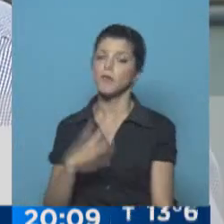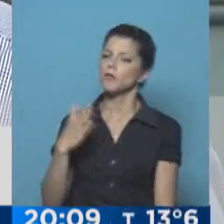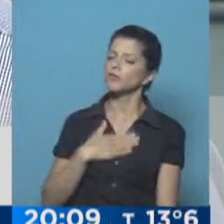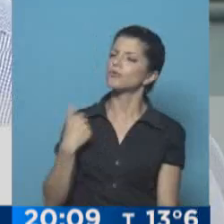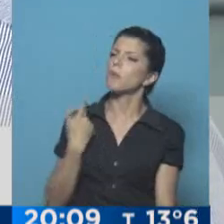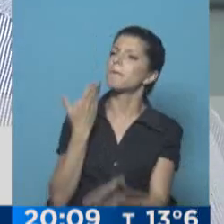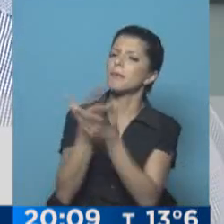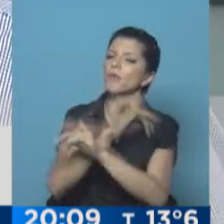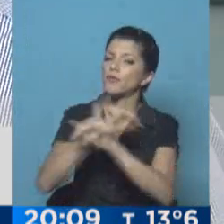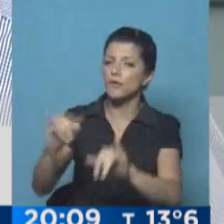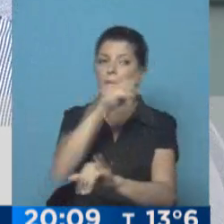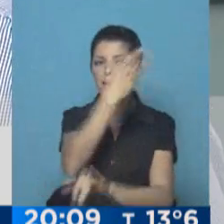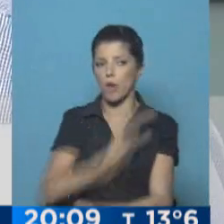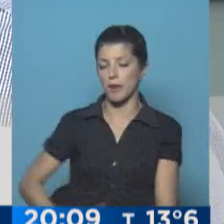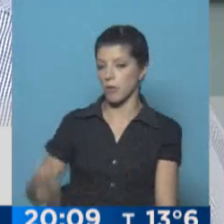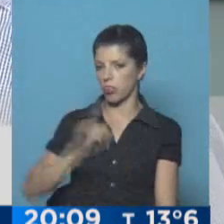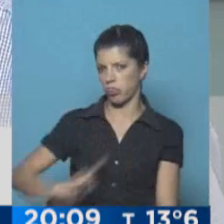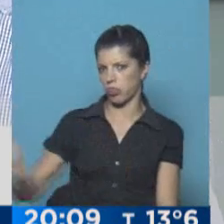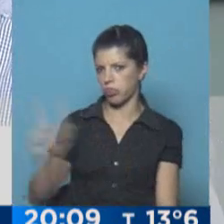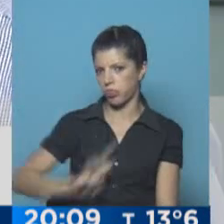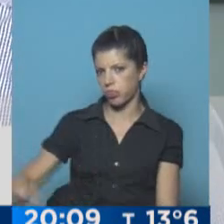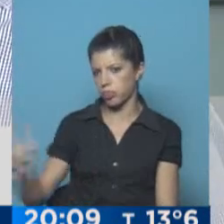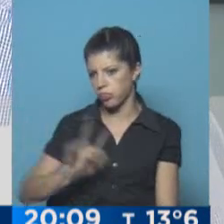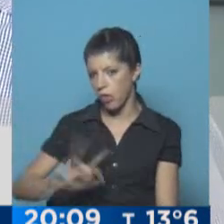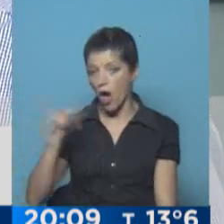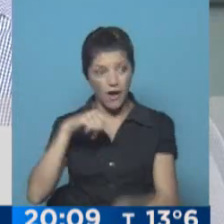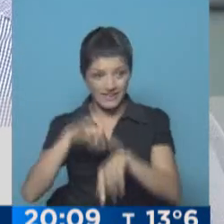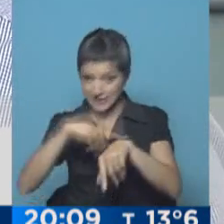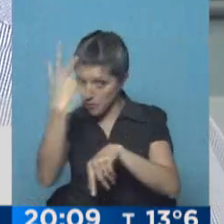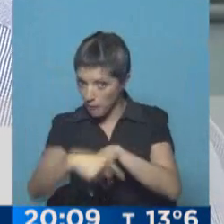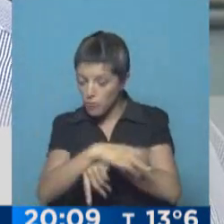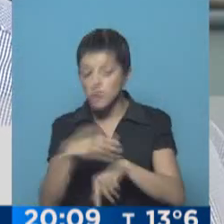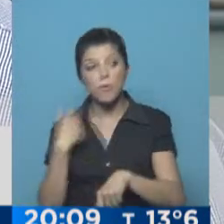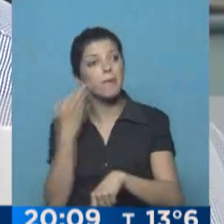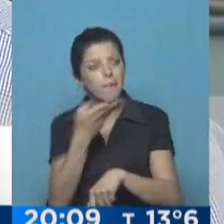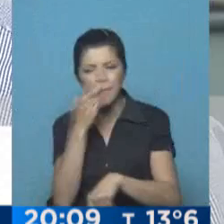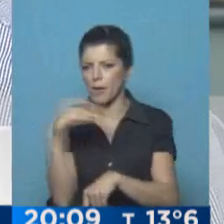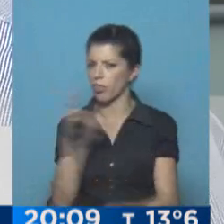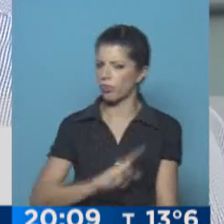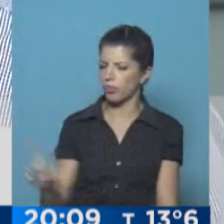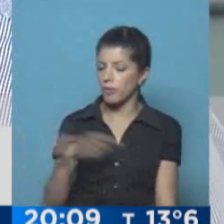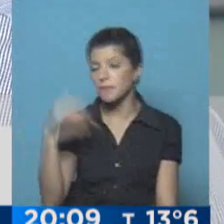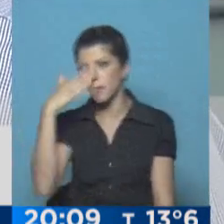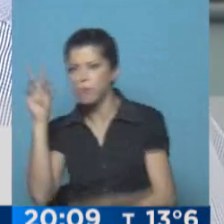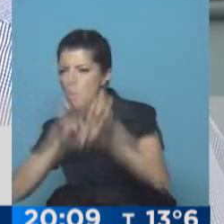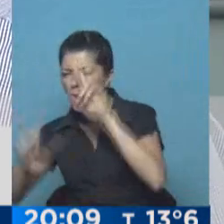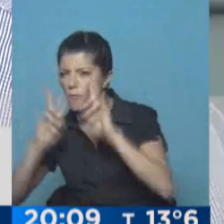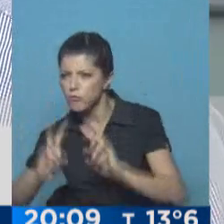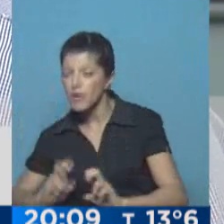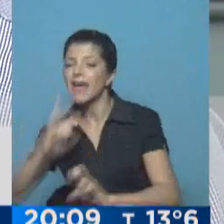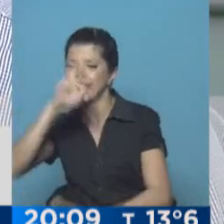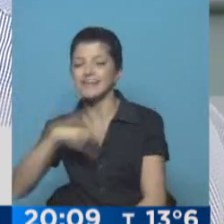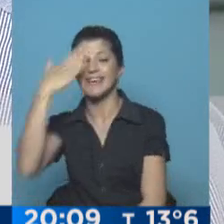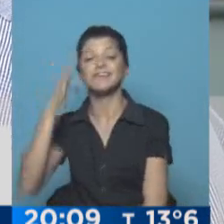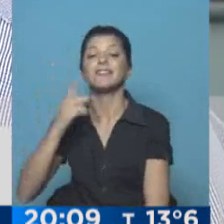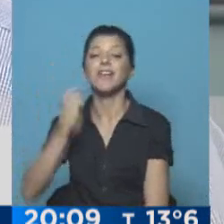gobierno de la ciudad nunca respondió a pesar de que los plazos estaban vencidos, y después se pudo chequear por otro lado y así se publicó hace 15 días la primera